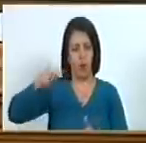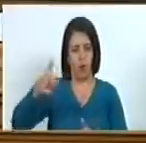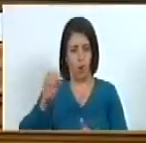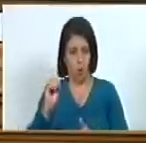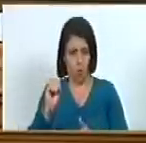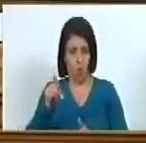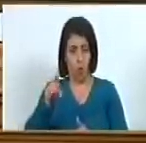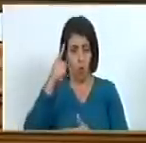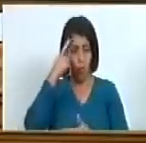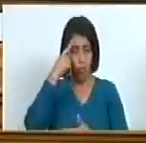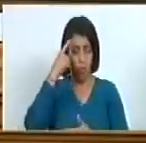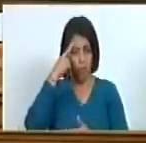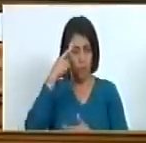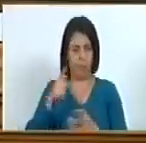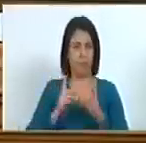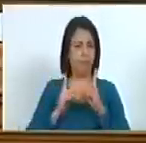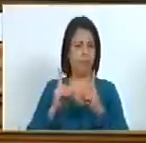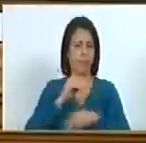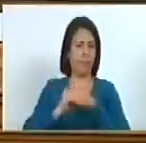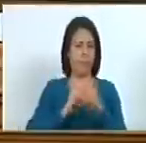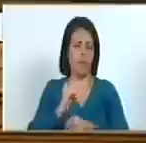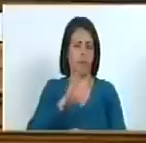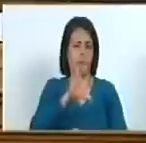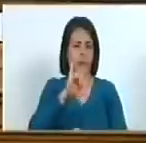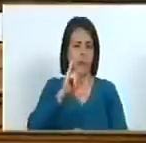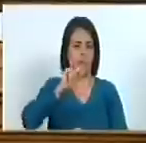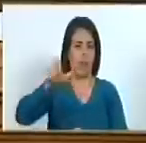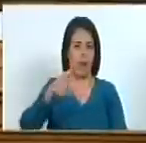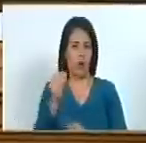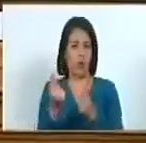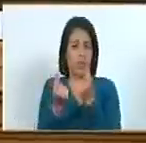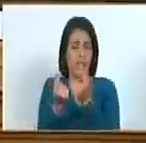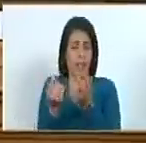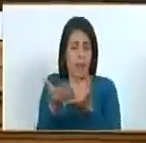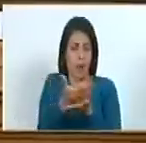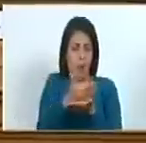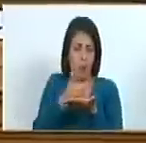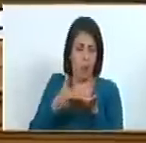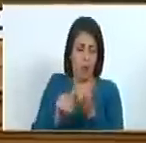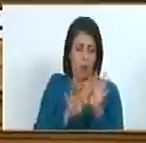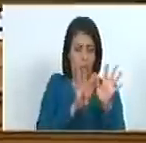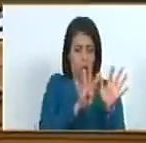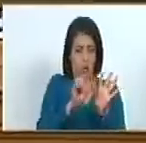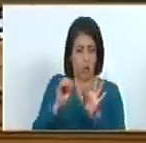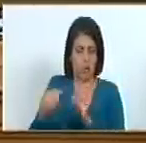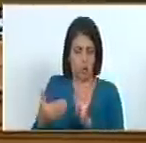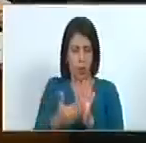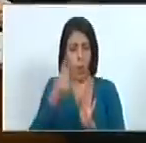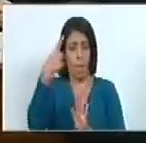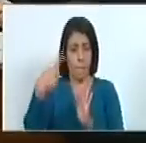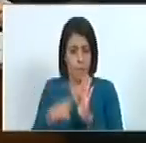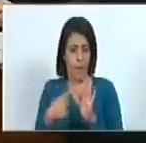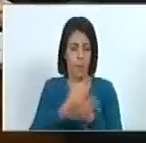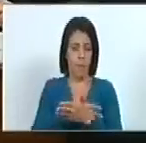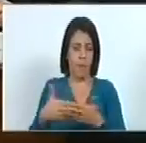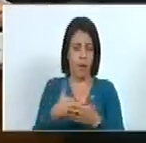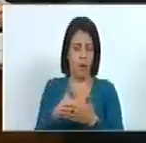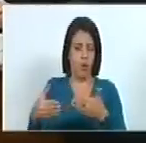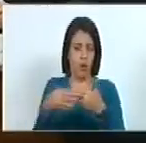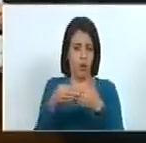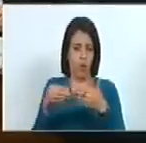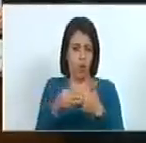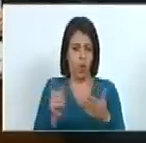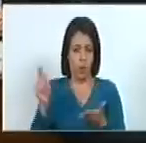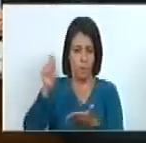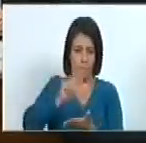Y ustedes saben a qué dedicaba la empresa Citgo los dividendos de entre 900 a 1.000 millones de dólares que cada año